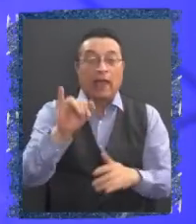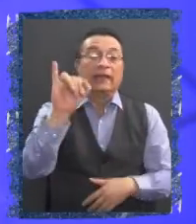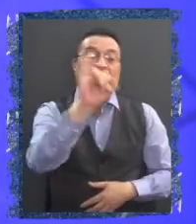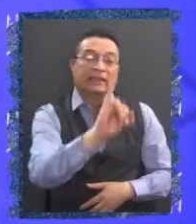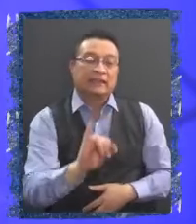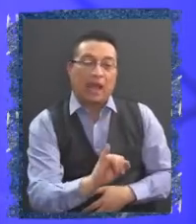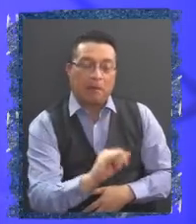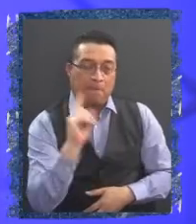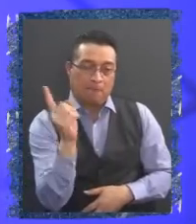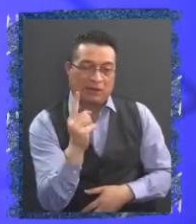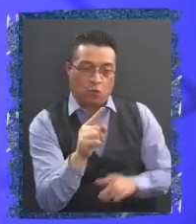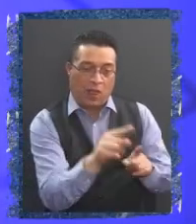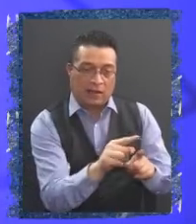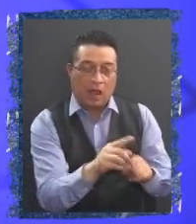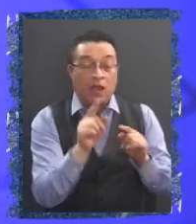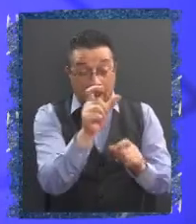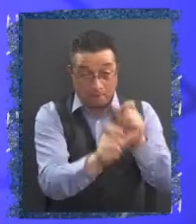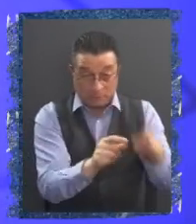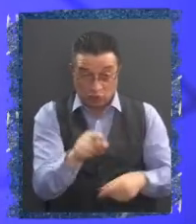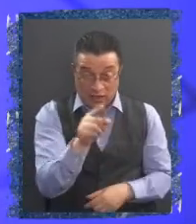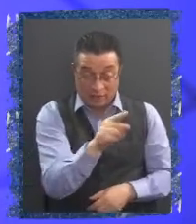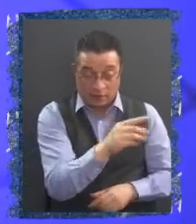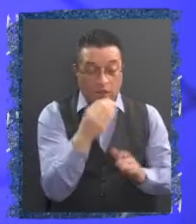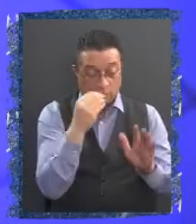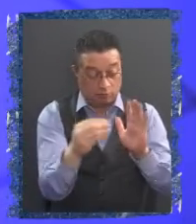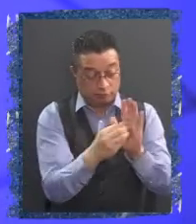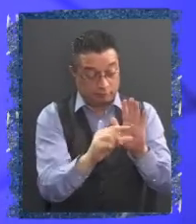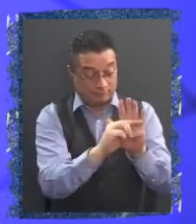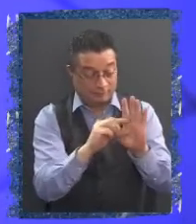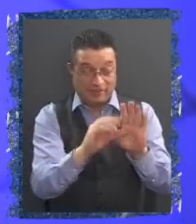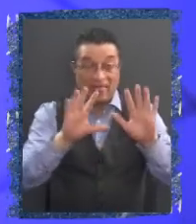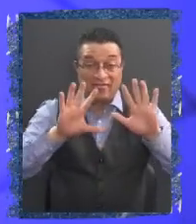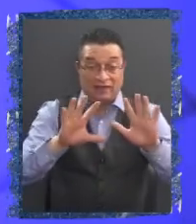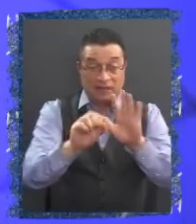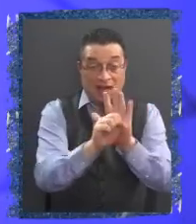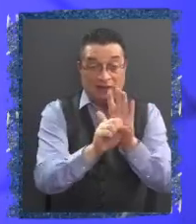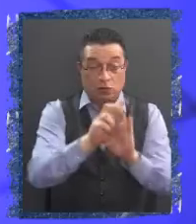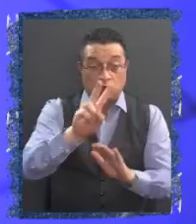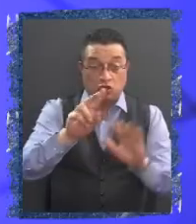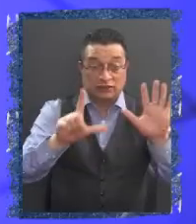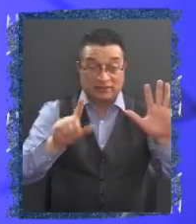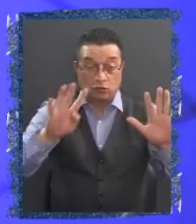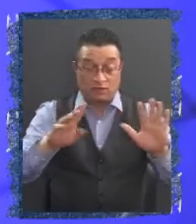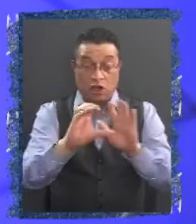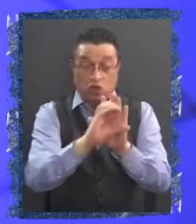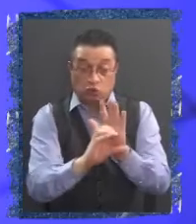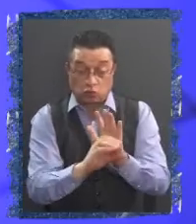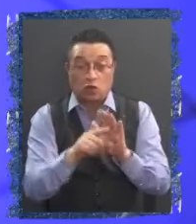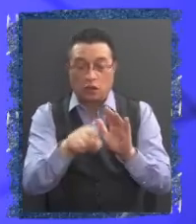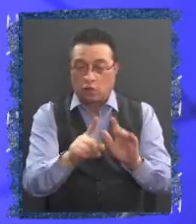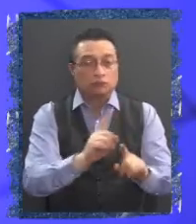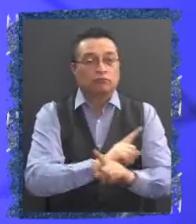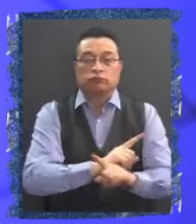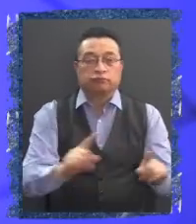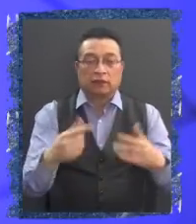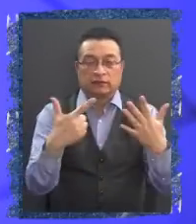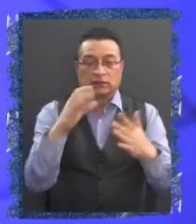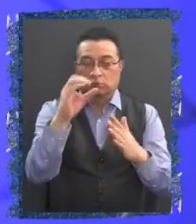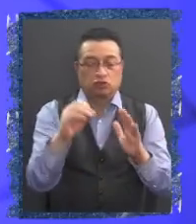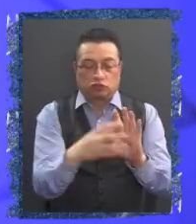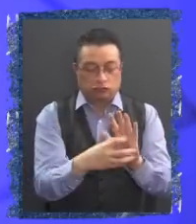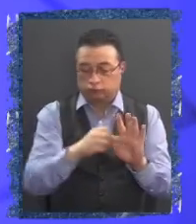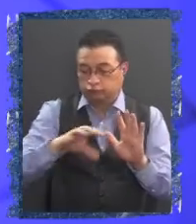Esas personas, dado el inciso 10 del artículo 279 de la Constitución, van a perder ese 7%, porque